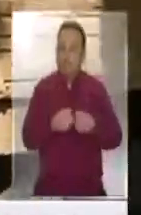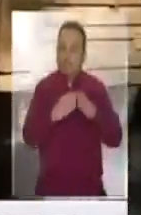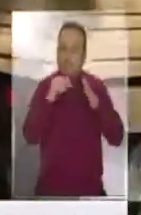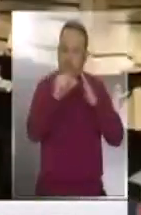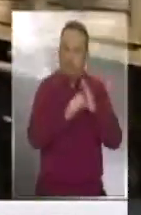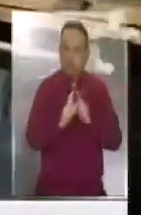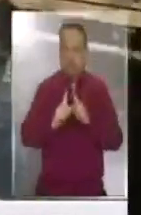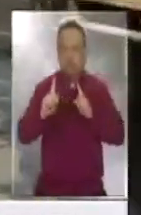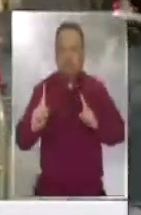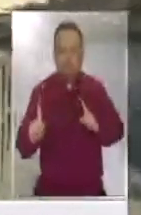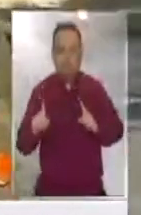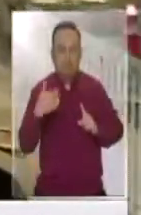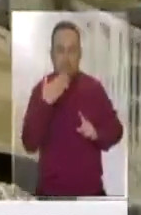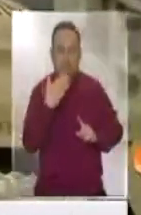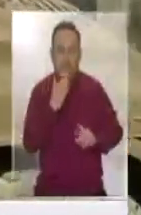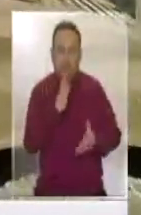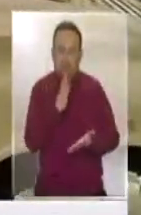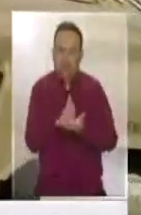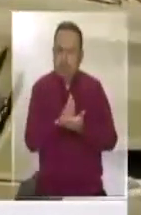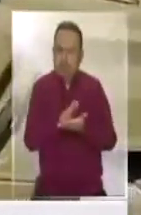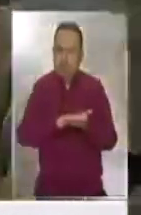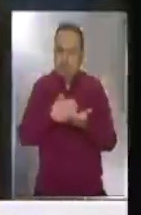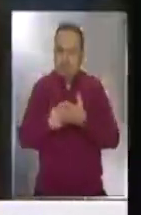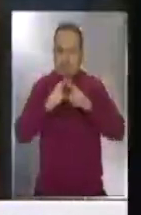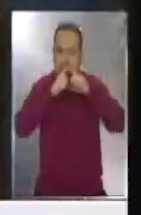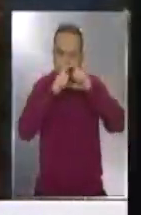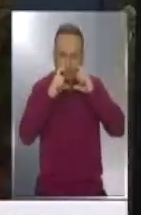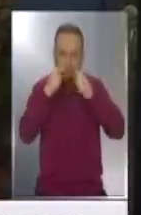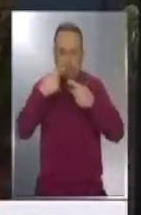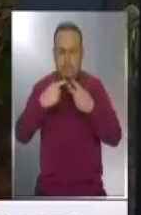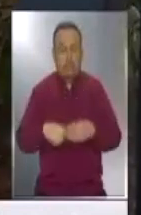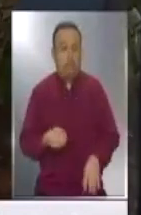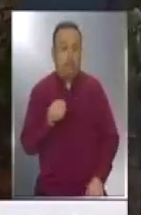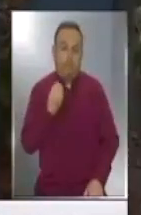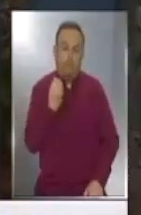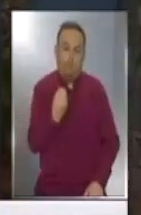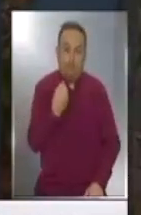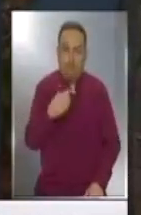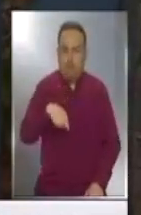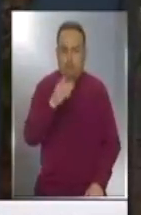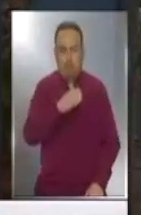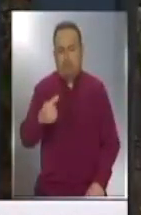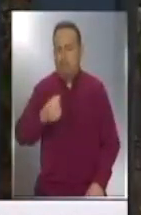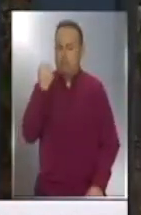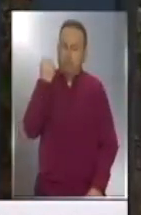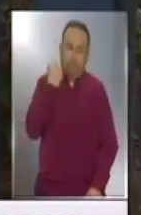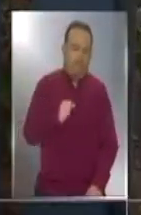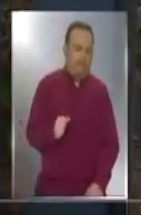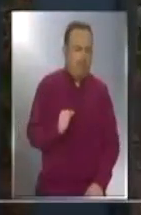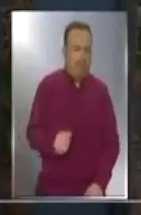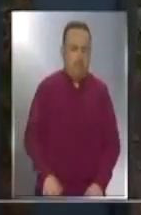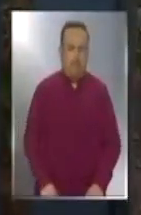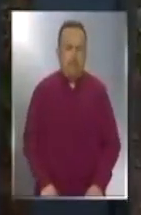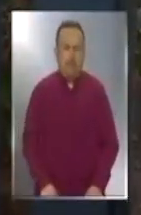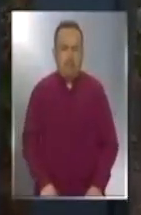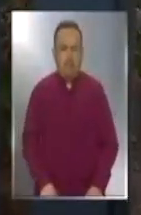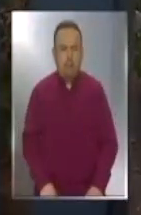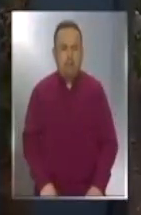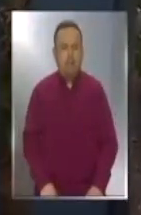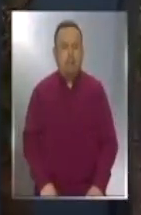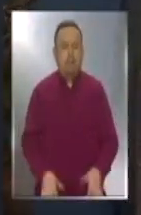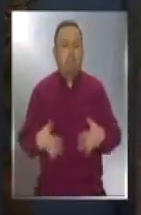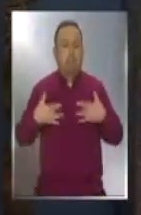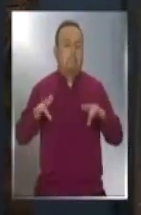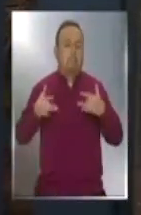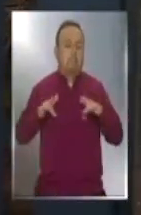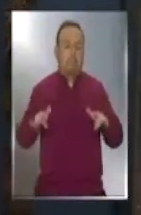social y las medidas sanitarias. No, está súper bueno porque aquí la gente es muy porfiada, es muy dejada y